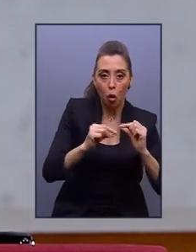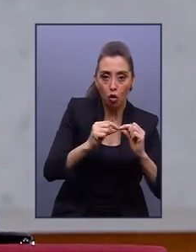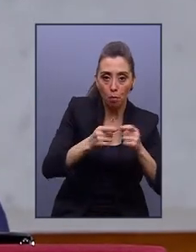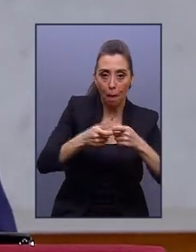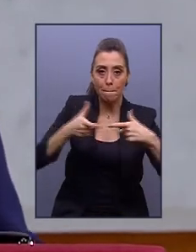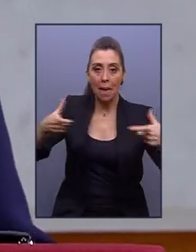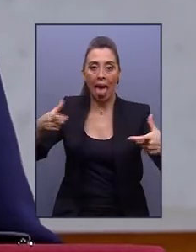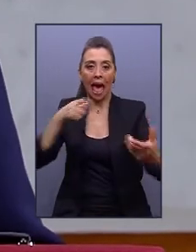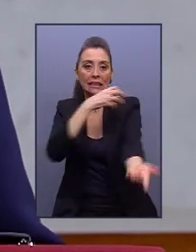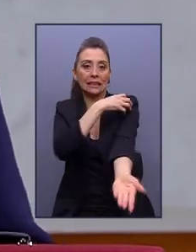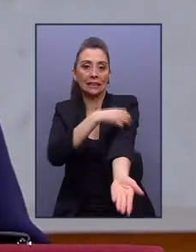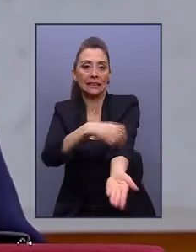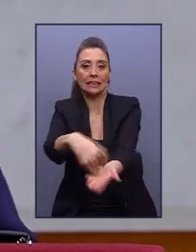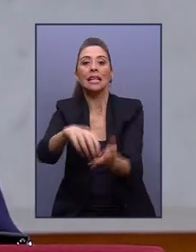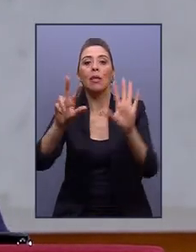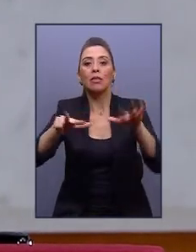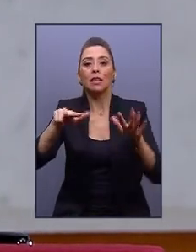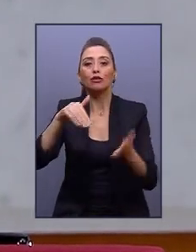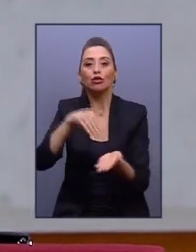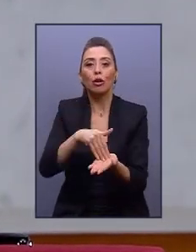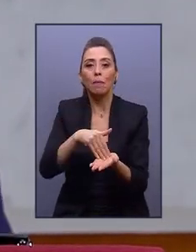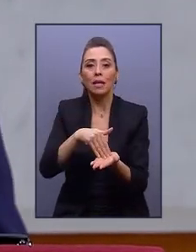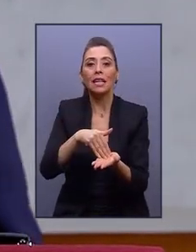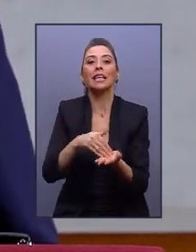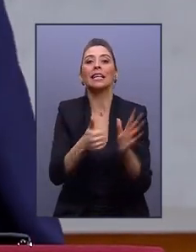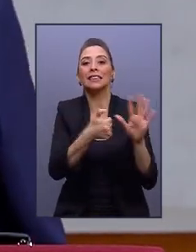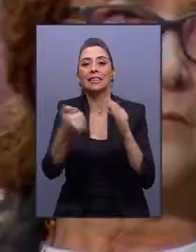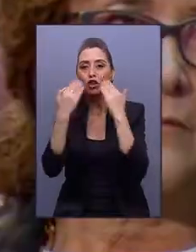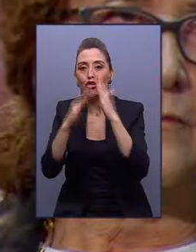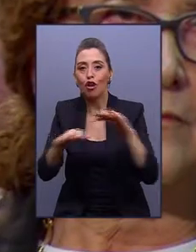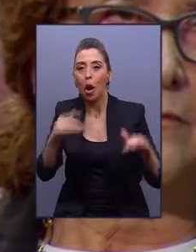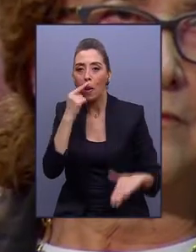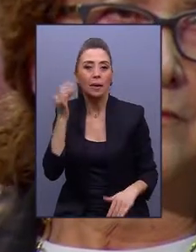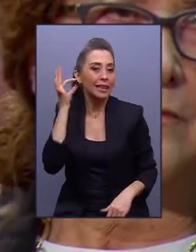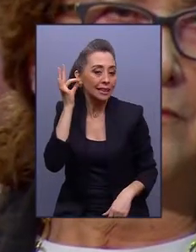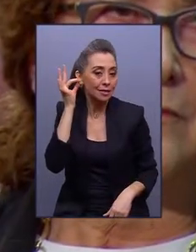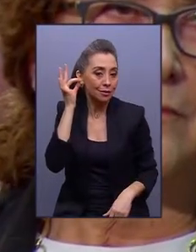gradualmente hasta beneficiar a 18.600 niños y niñas.